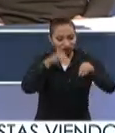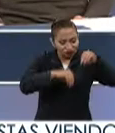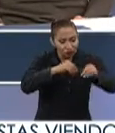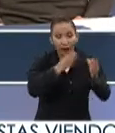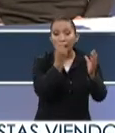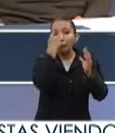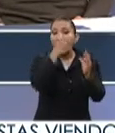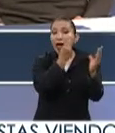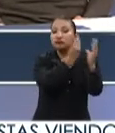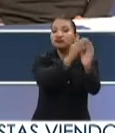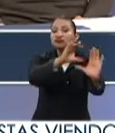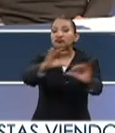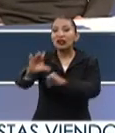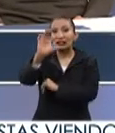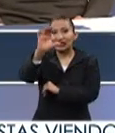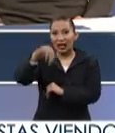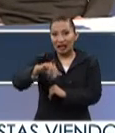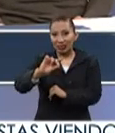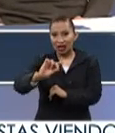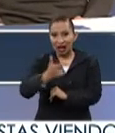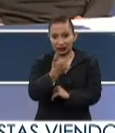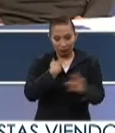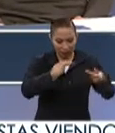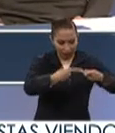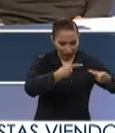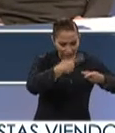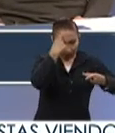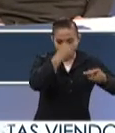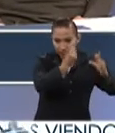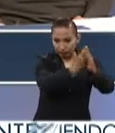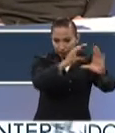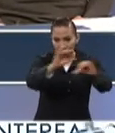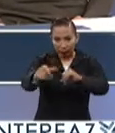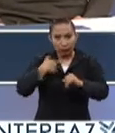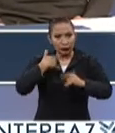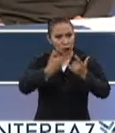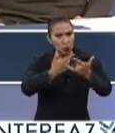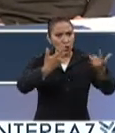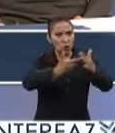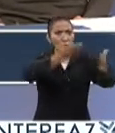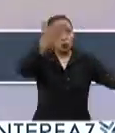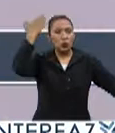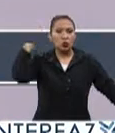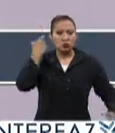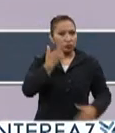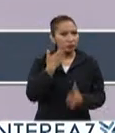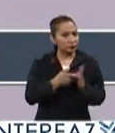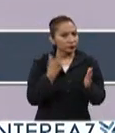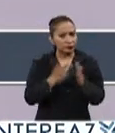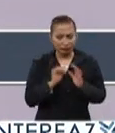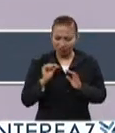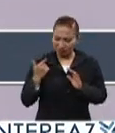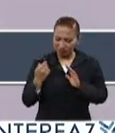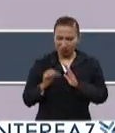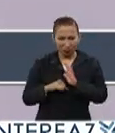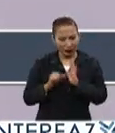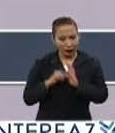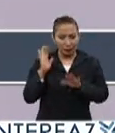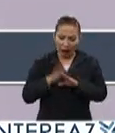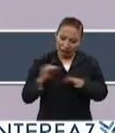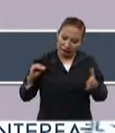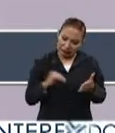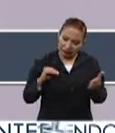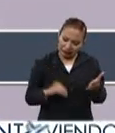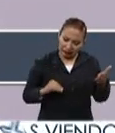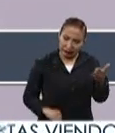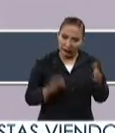capacitación que la Comisión Nacional de los Derechos Humanos ha tenido de manera histórica, pero que en meses recientes hemos reforzado a